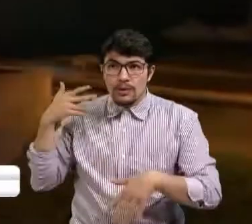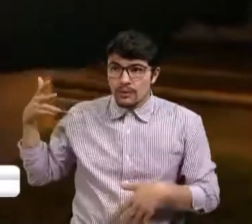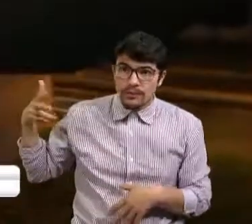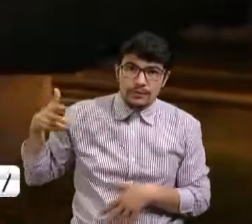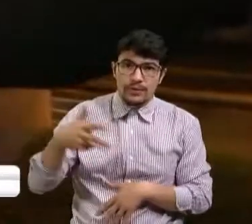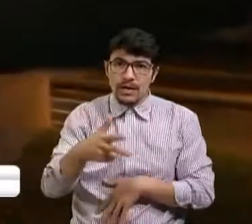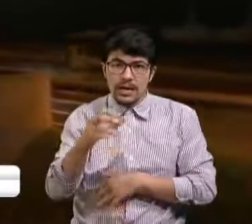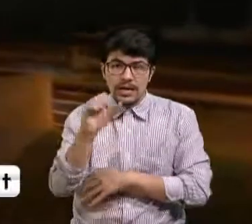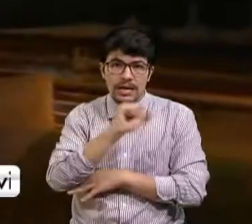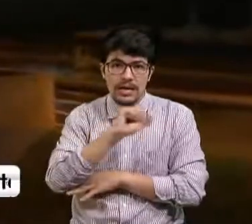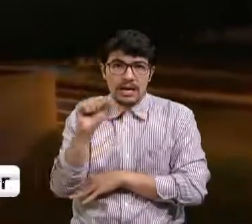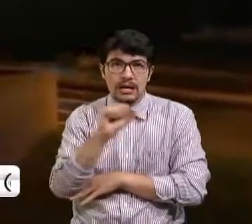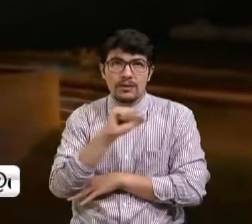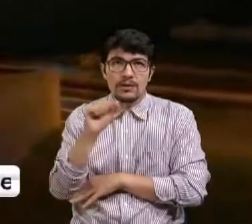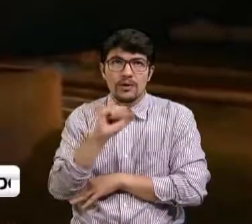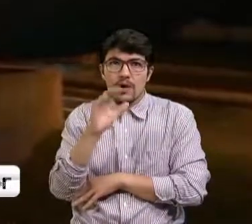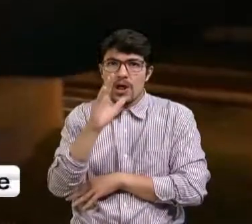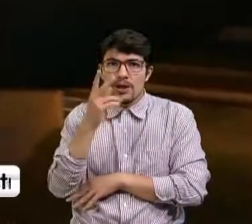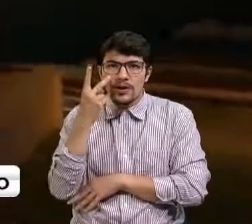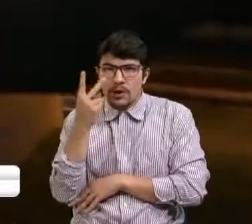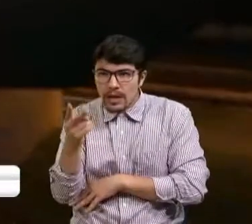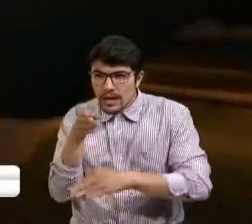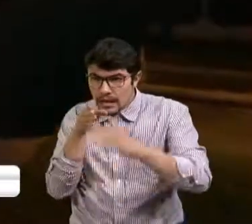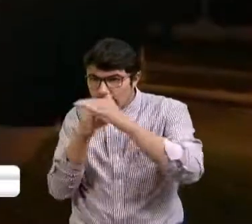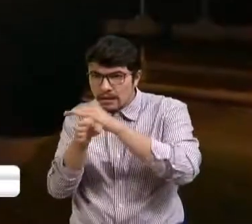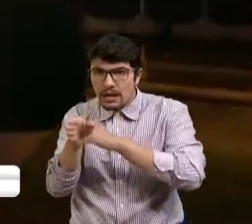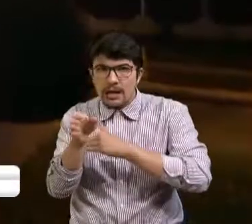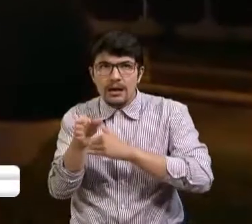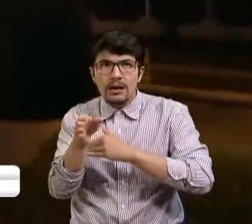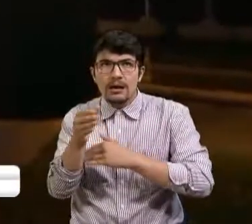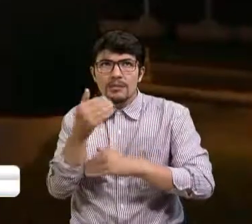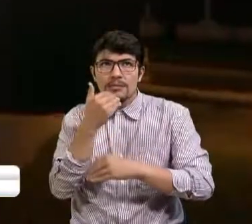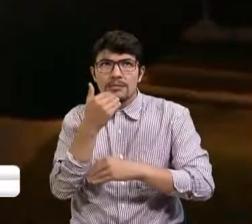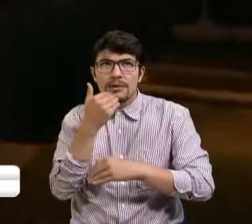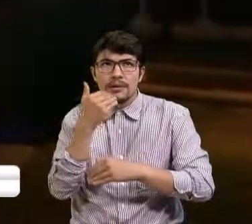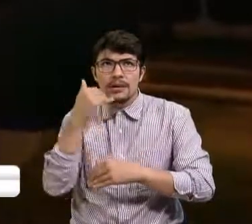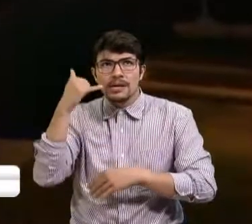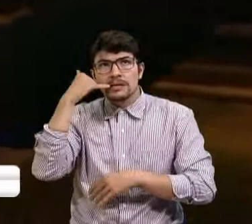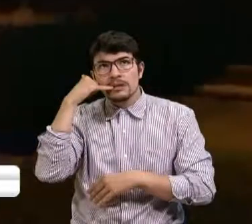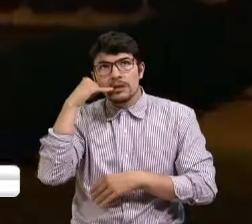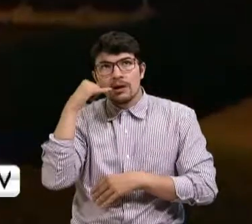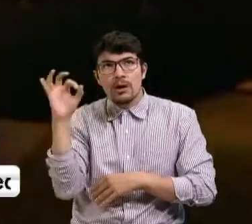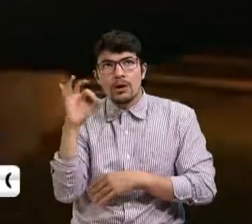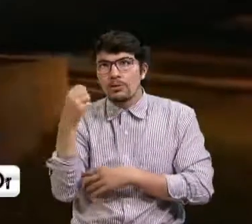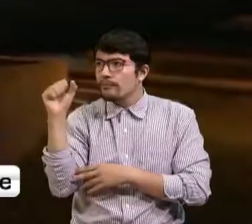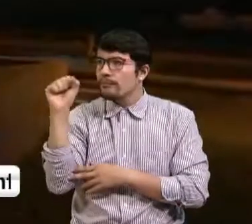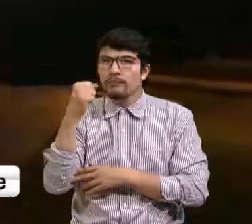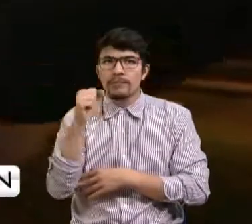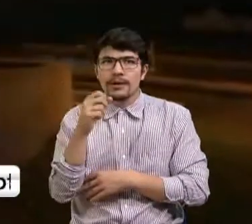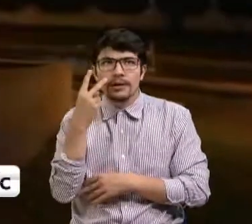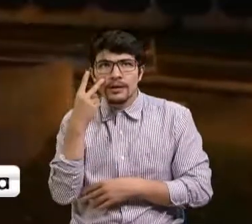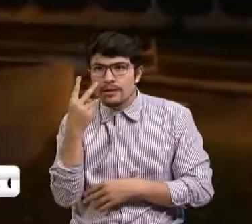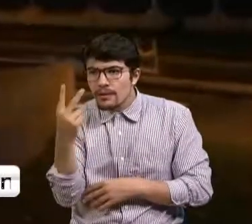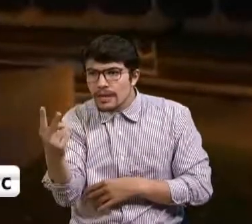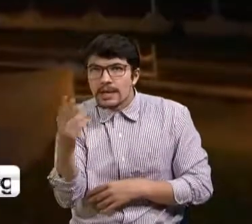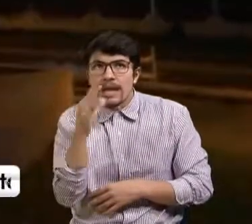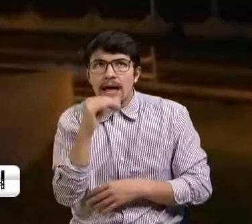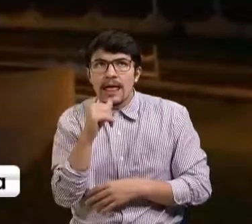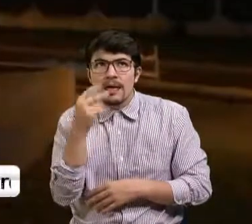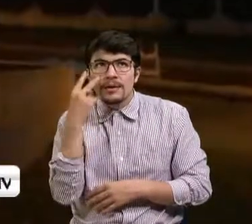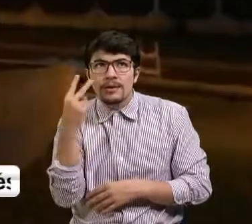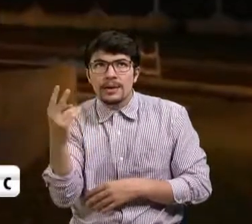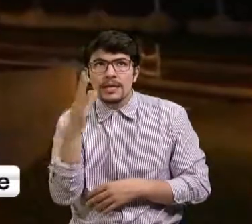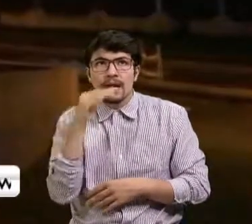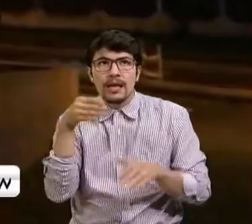se apagan no ven la entrada muy bien tiene tiene muy bien por teléfono viene descuidados no venga la